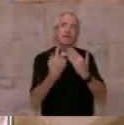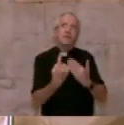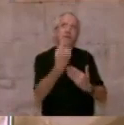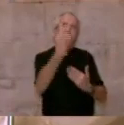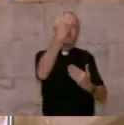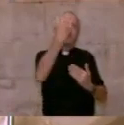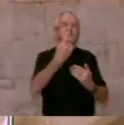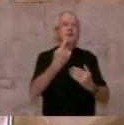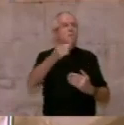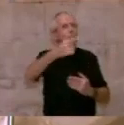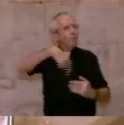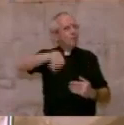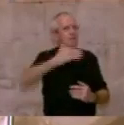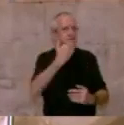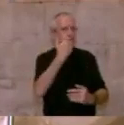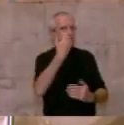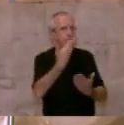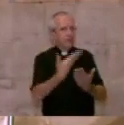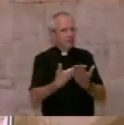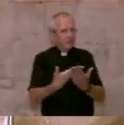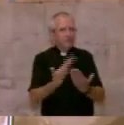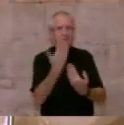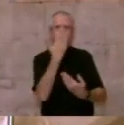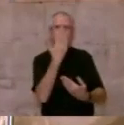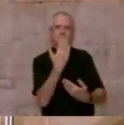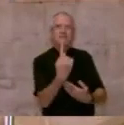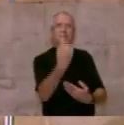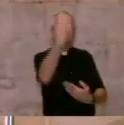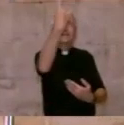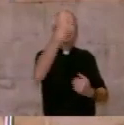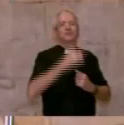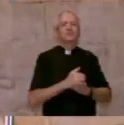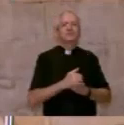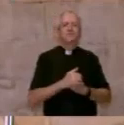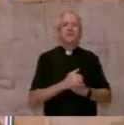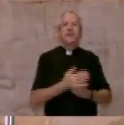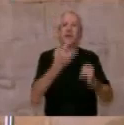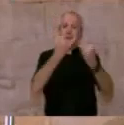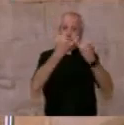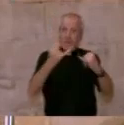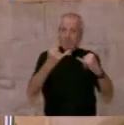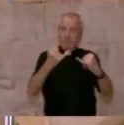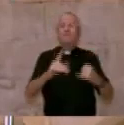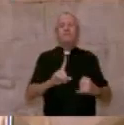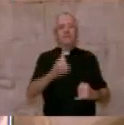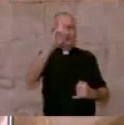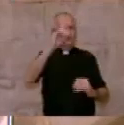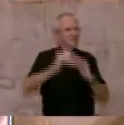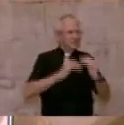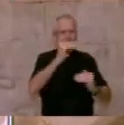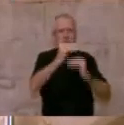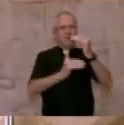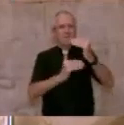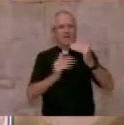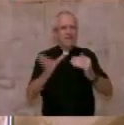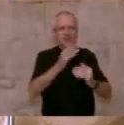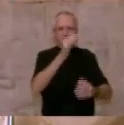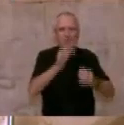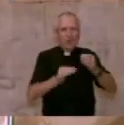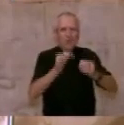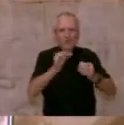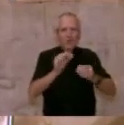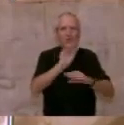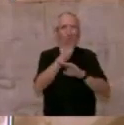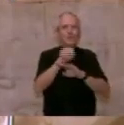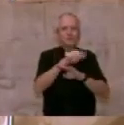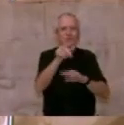gracias, vuestras peticiones sean presentadas a Dios. Y la paz de Dios, que sobrepasa todo juicio,